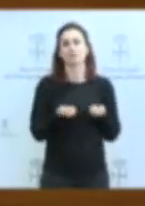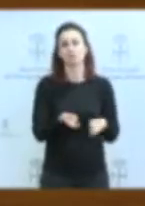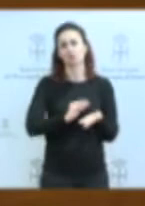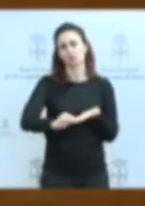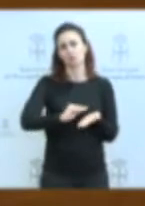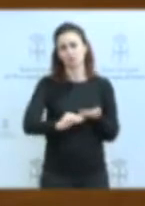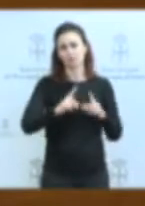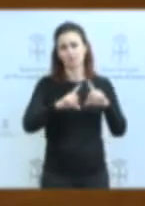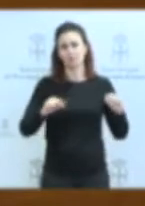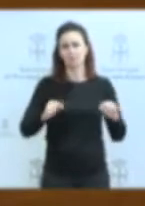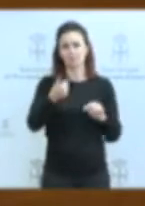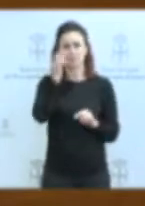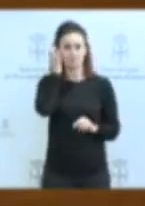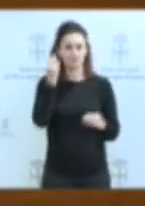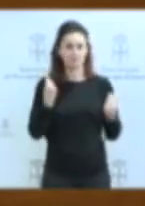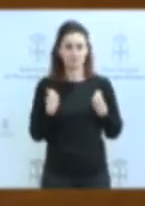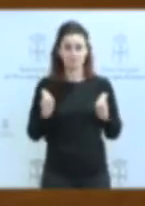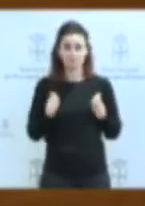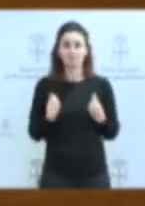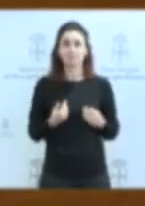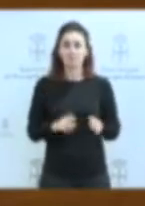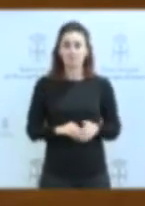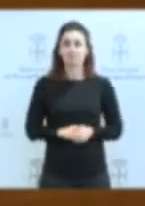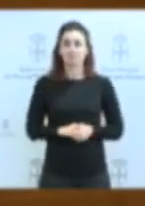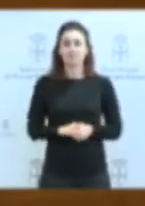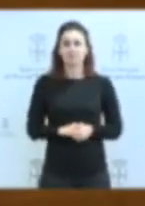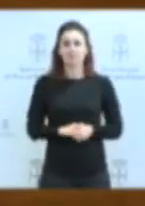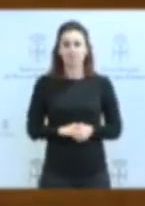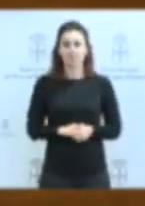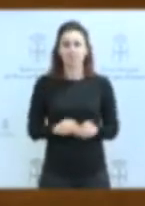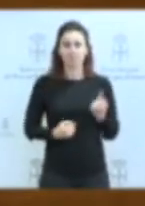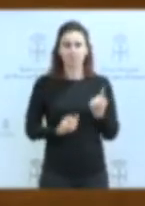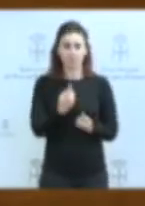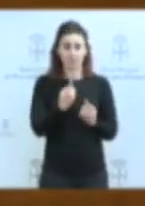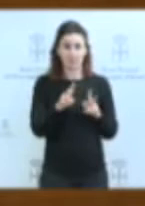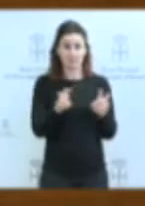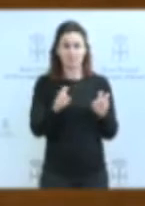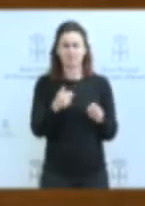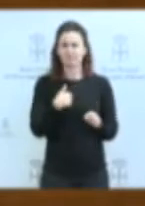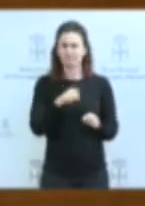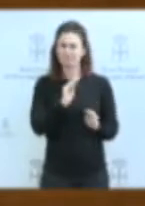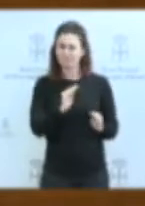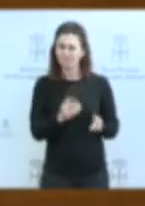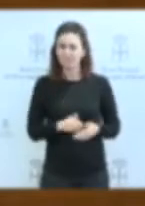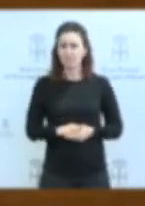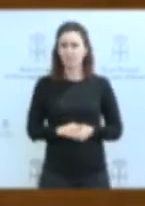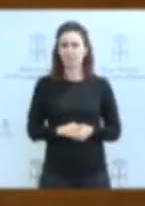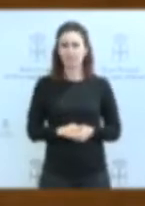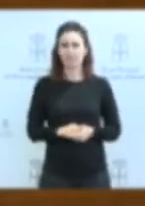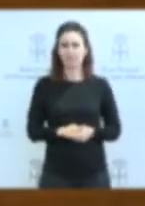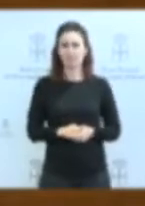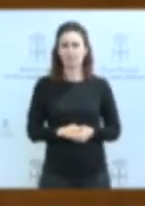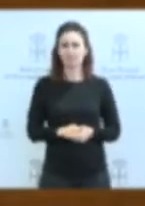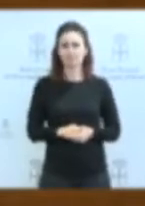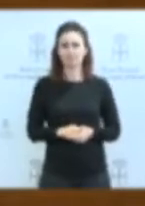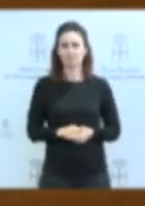Mire, hay algunas cuestiones que nos llaman la atención. Por ejemplo, el hecho de que ustedes indiquen 3 meses para